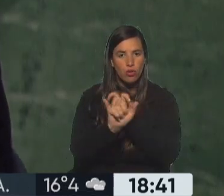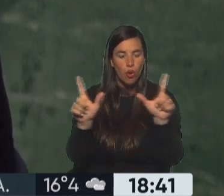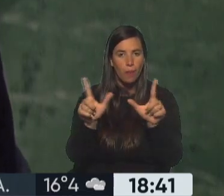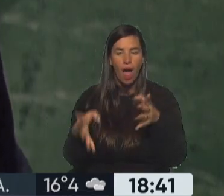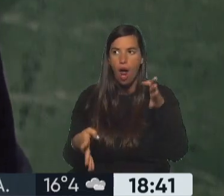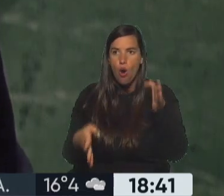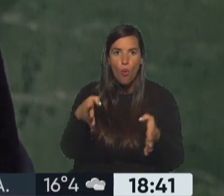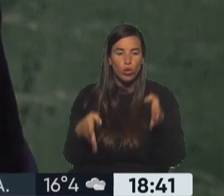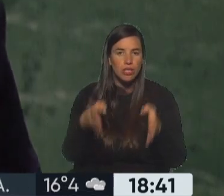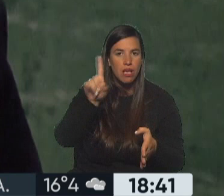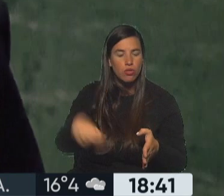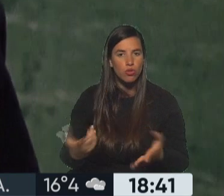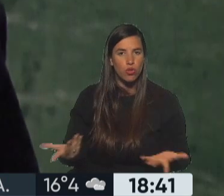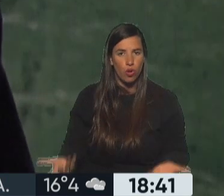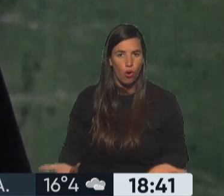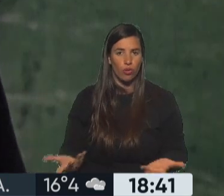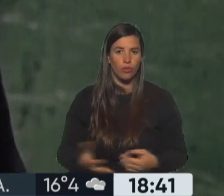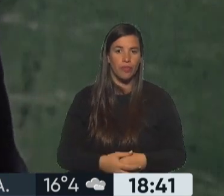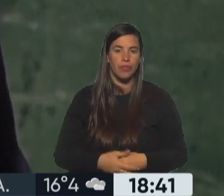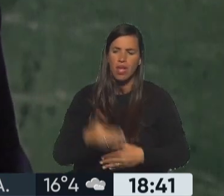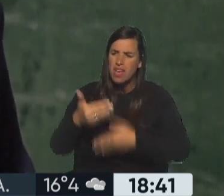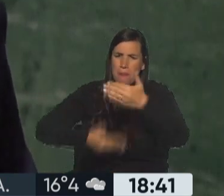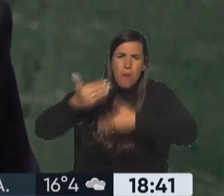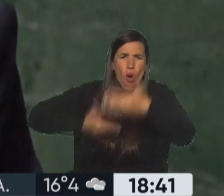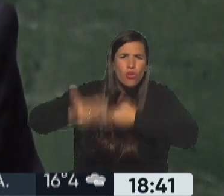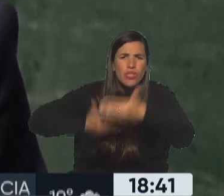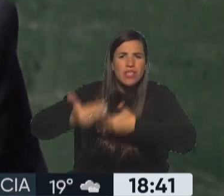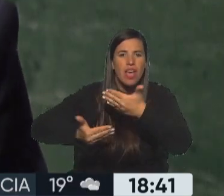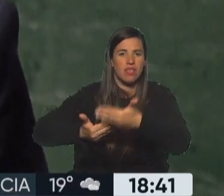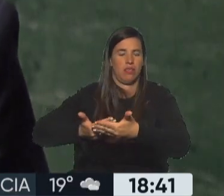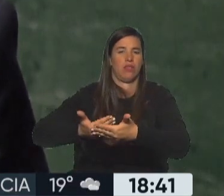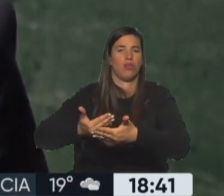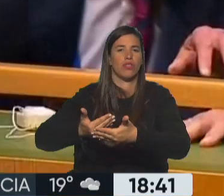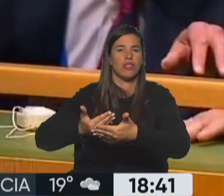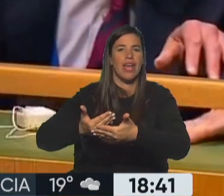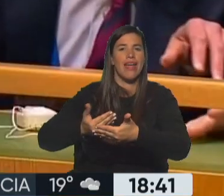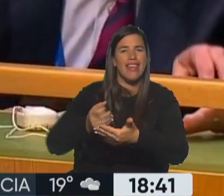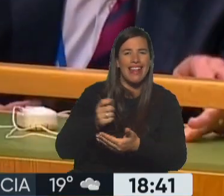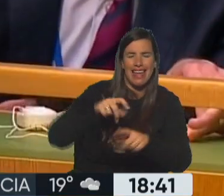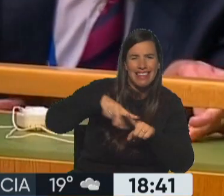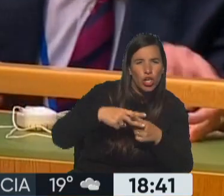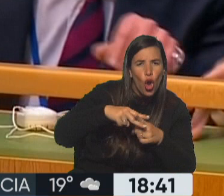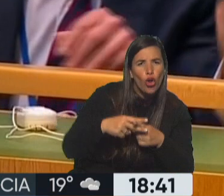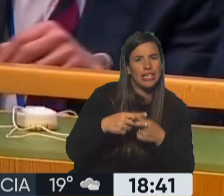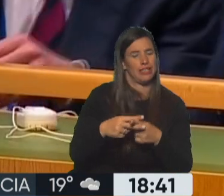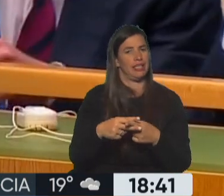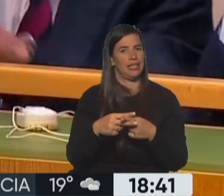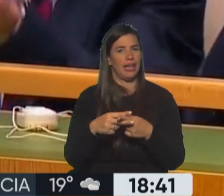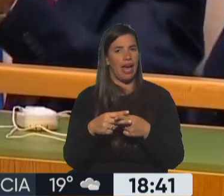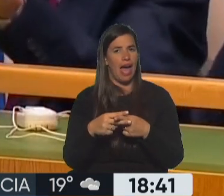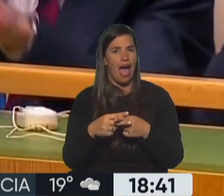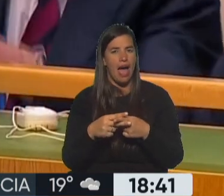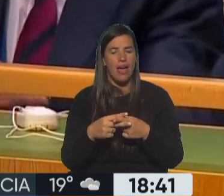robotización y el acelerado proceso de la instalación de la inteligencia artificial nos obliga a repensar